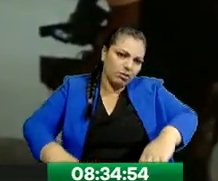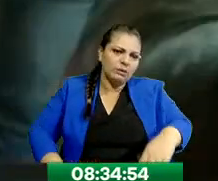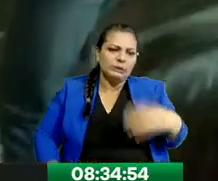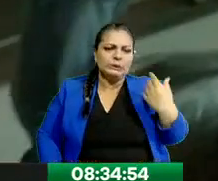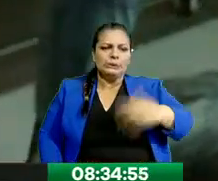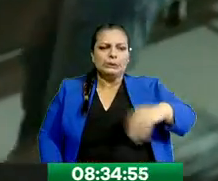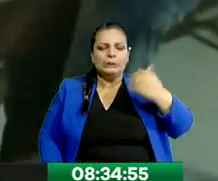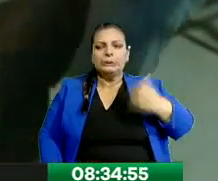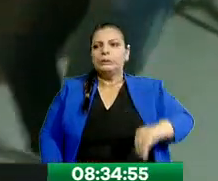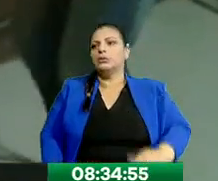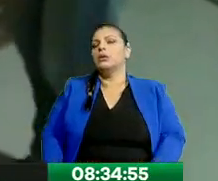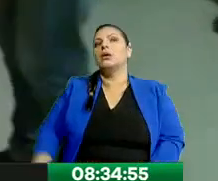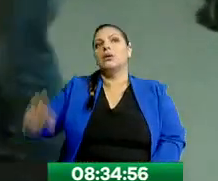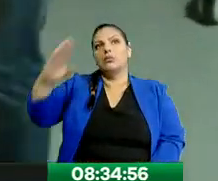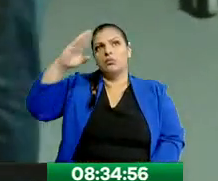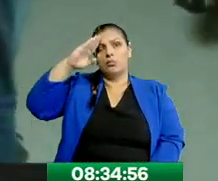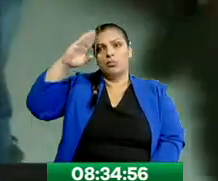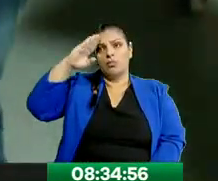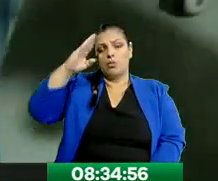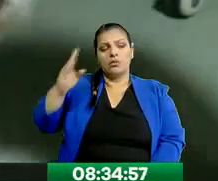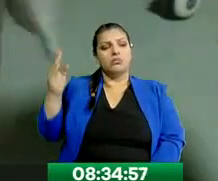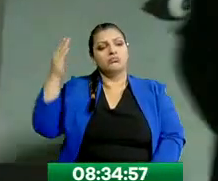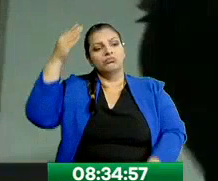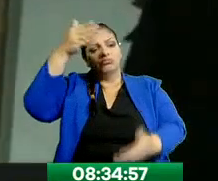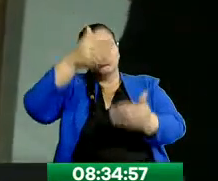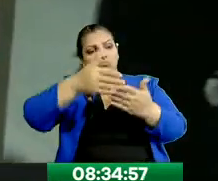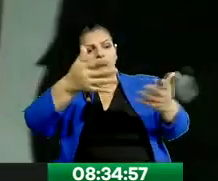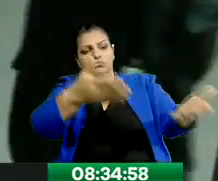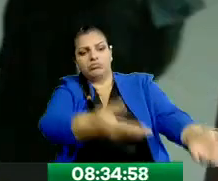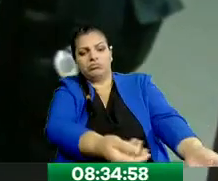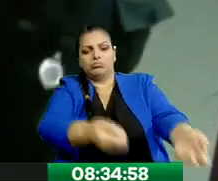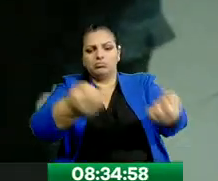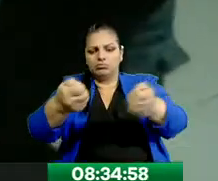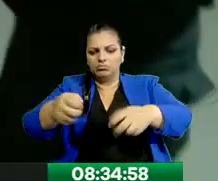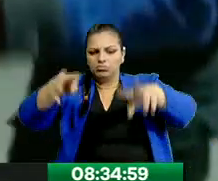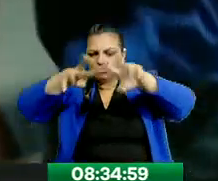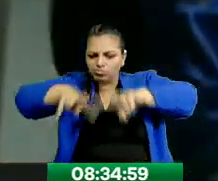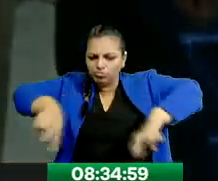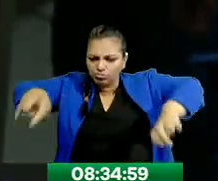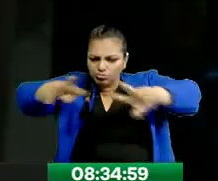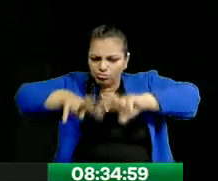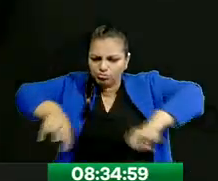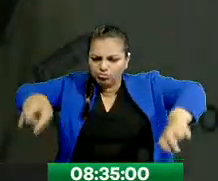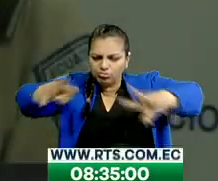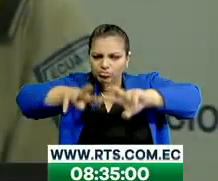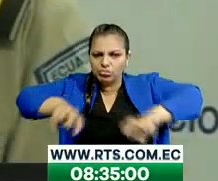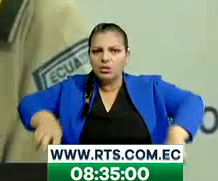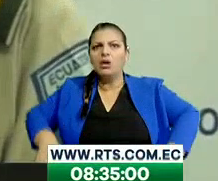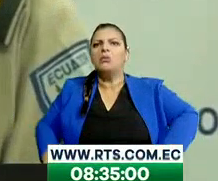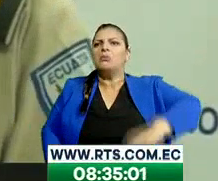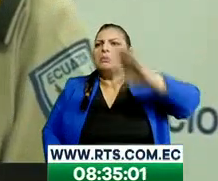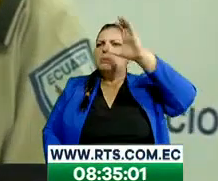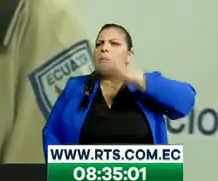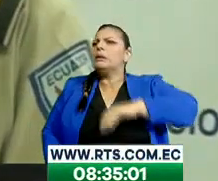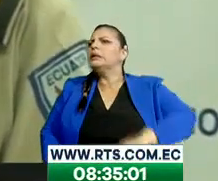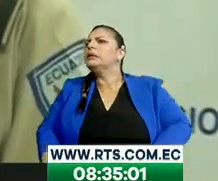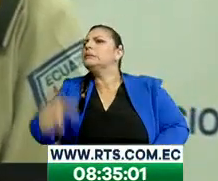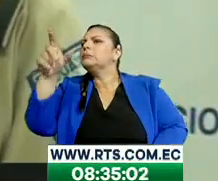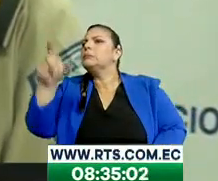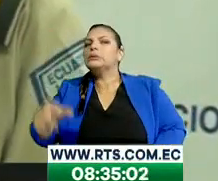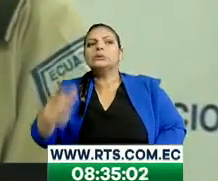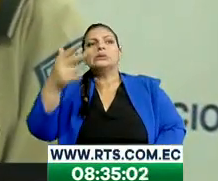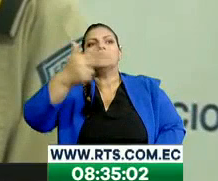la Policía Nacional inició la investigación del caso, logrando varias horas después la captura de quien presuntamente realizó